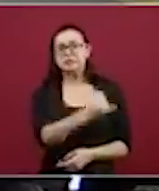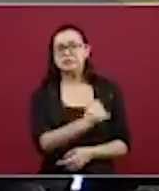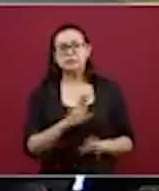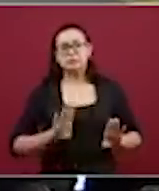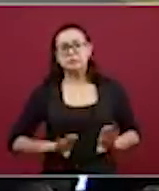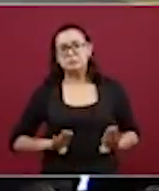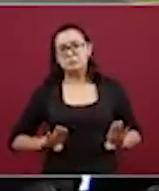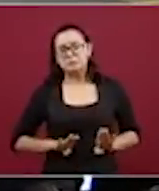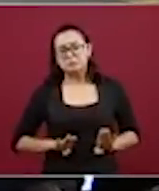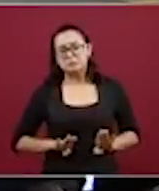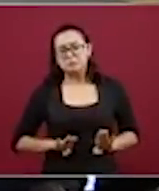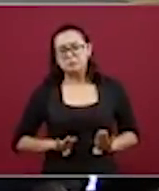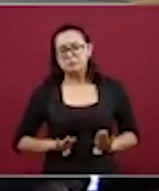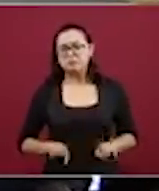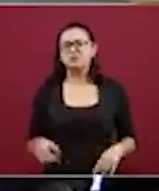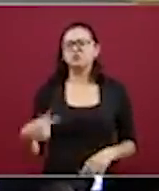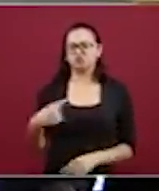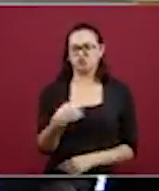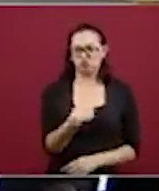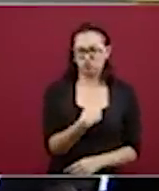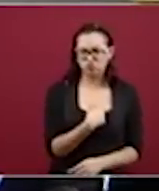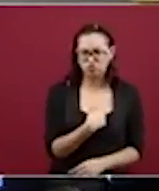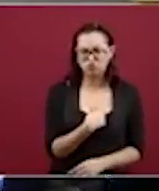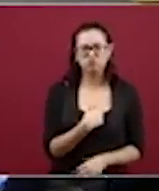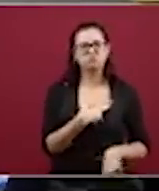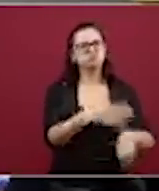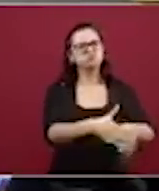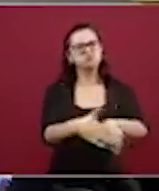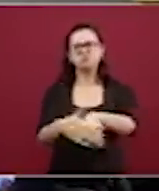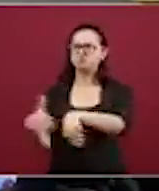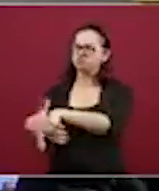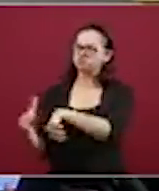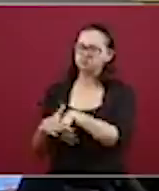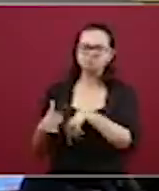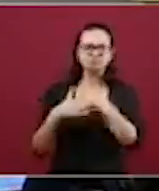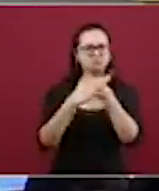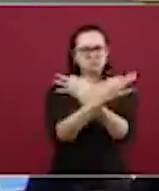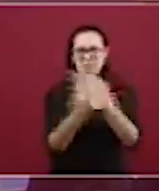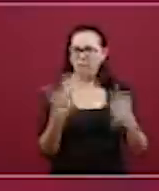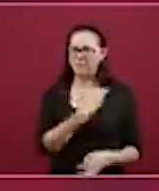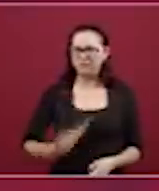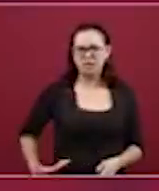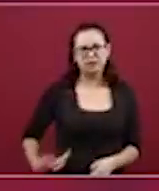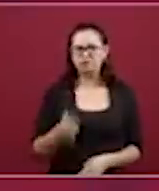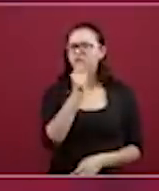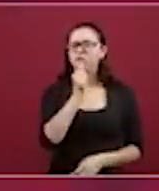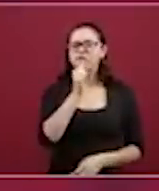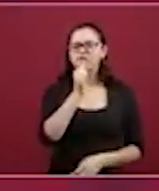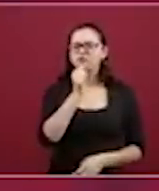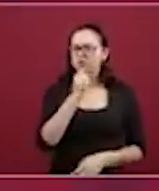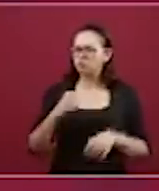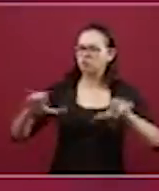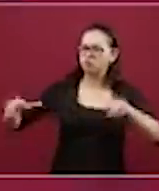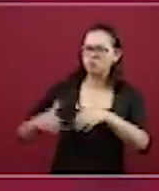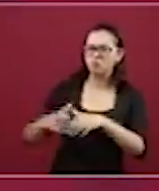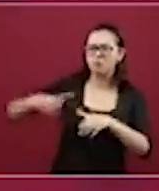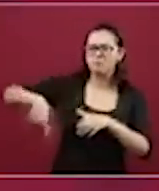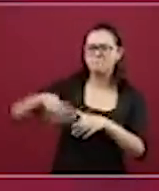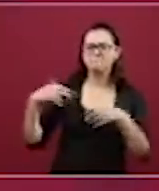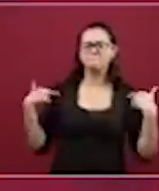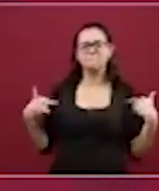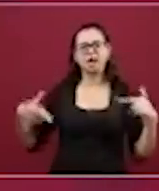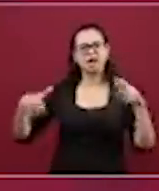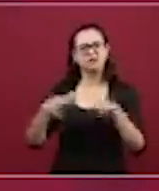Estando en la oposición, convoqué a los ciudadanos a defender a los maestros en los